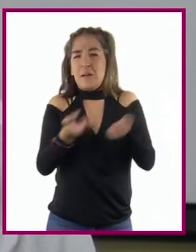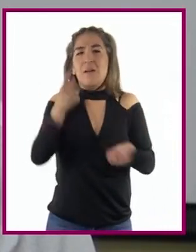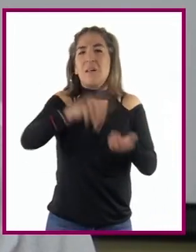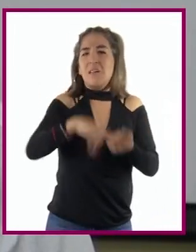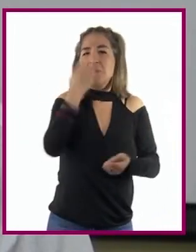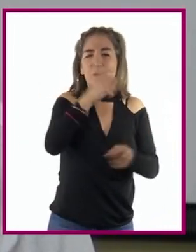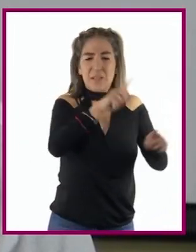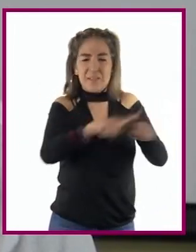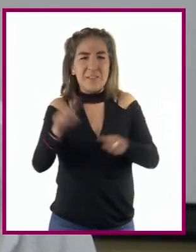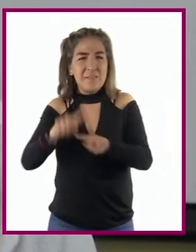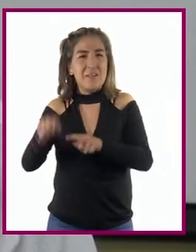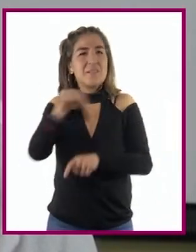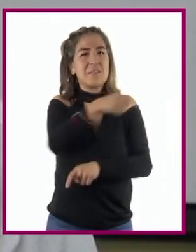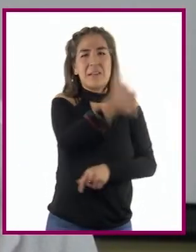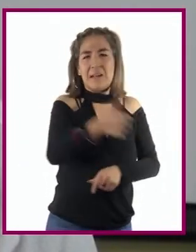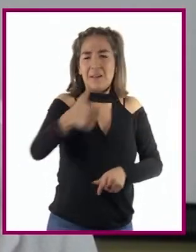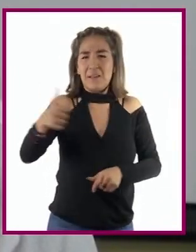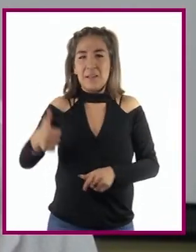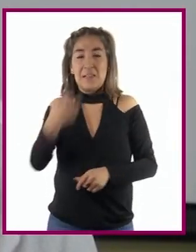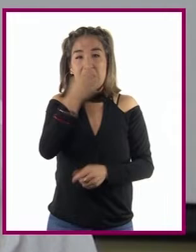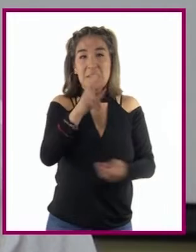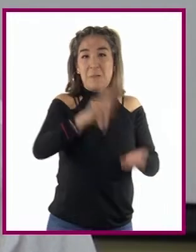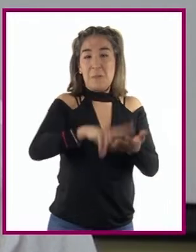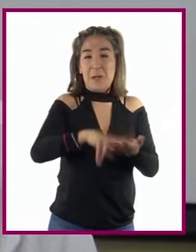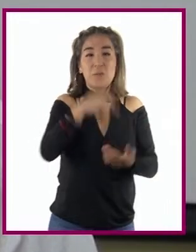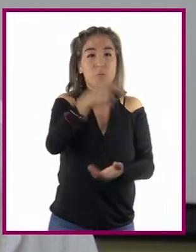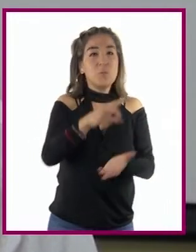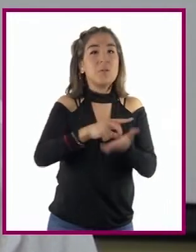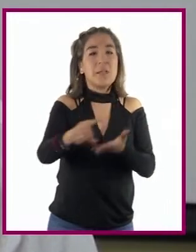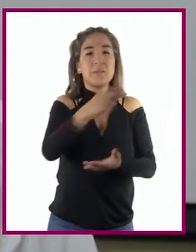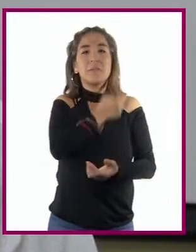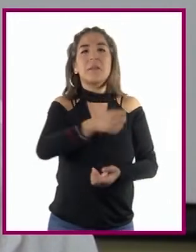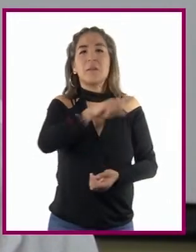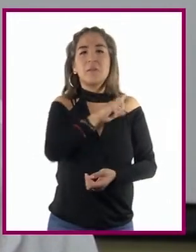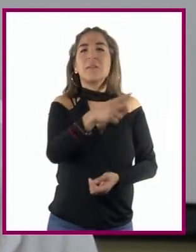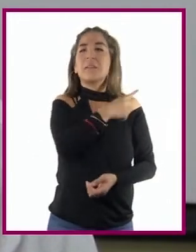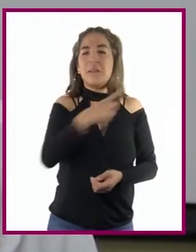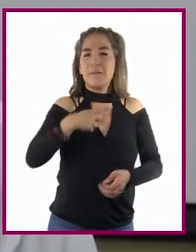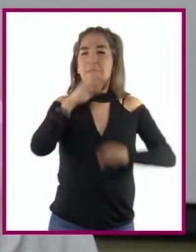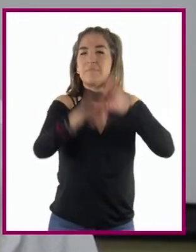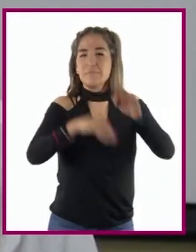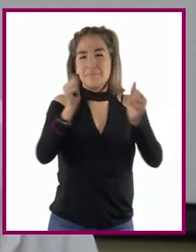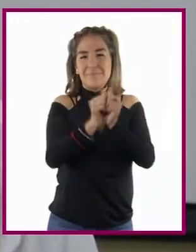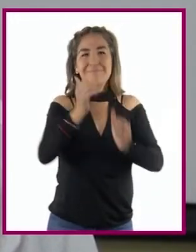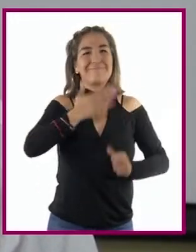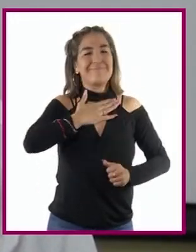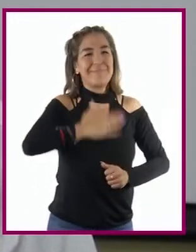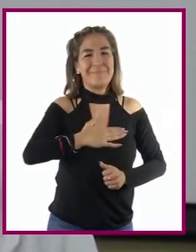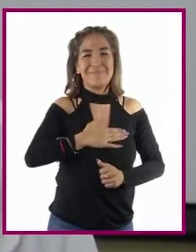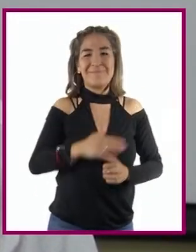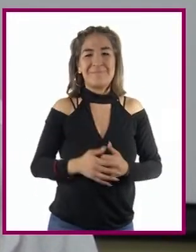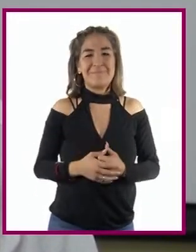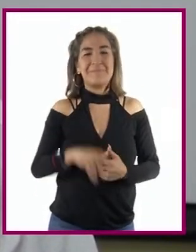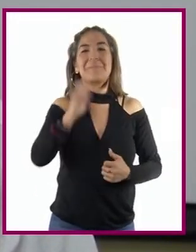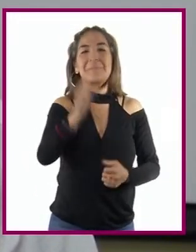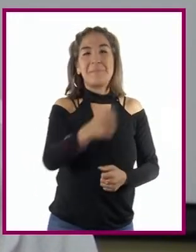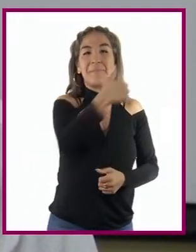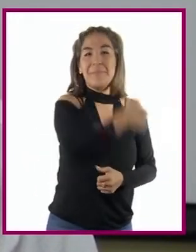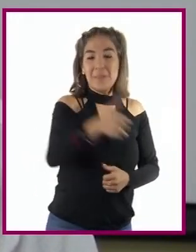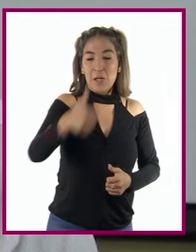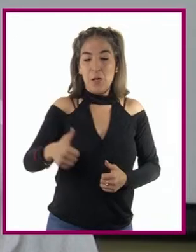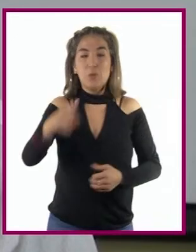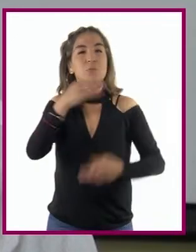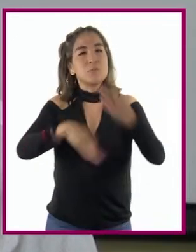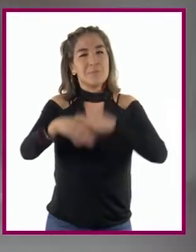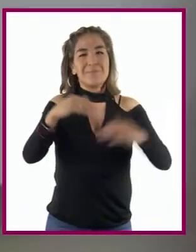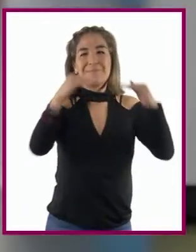distintos? Para hacer valer su derecho a la salud, se les debe tratar con justicia. Eso quiere decir dar a cada quien lo